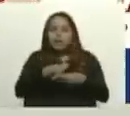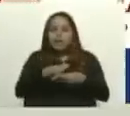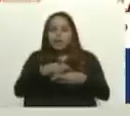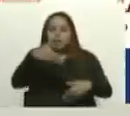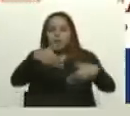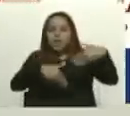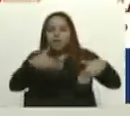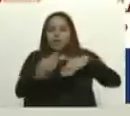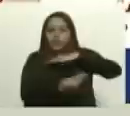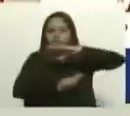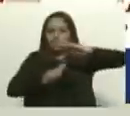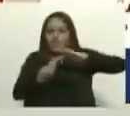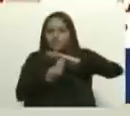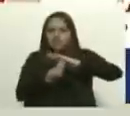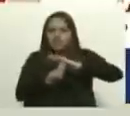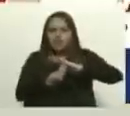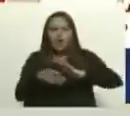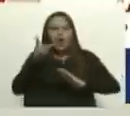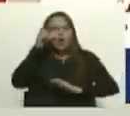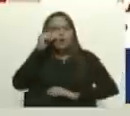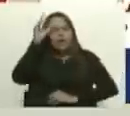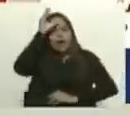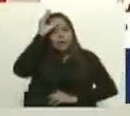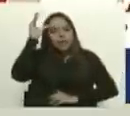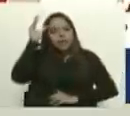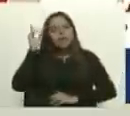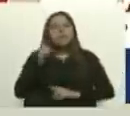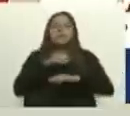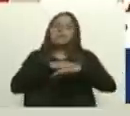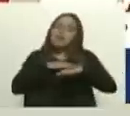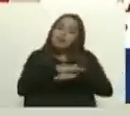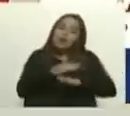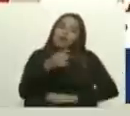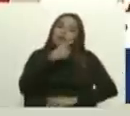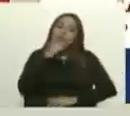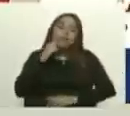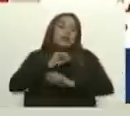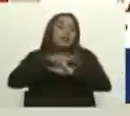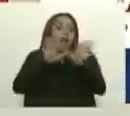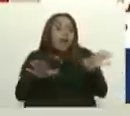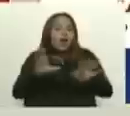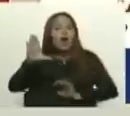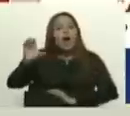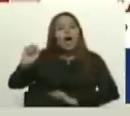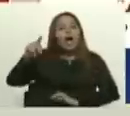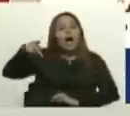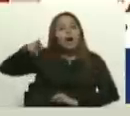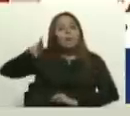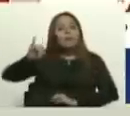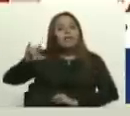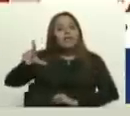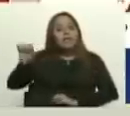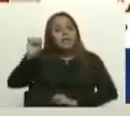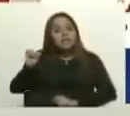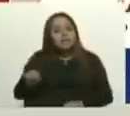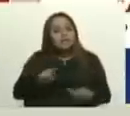que tienen Capriles, discúlpenme que utilice los nombres, Capriles, María Corina,